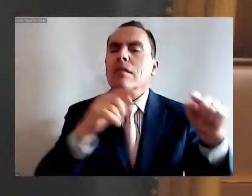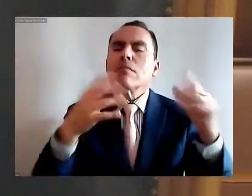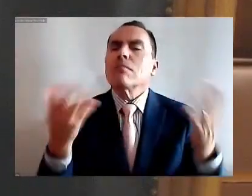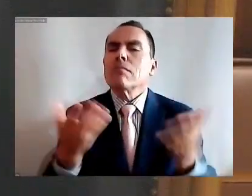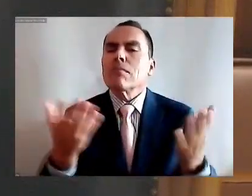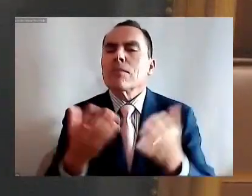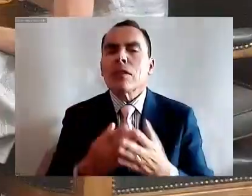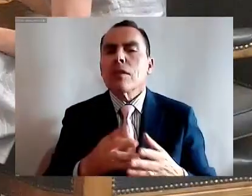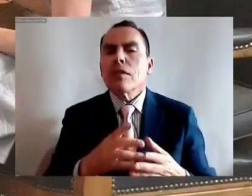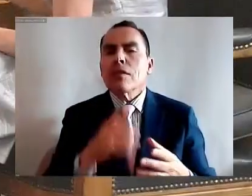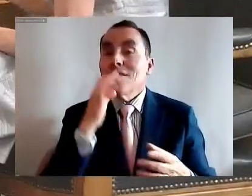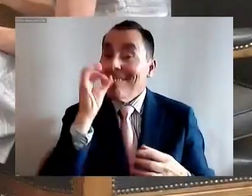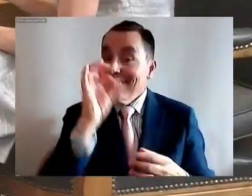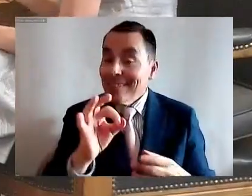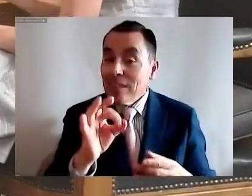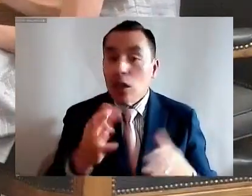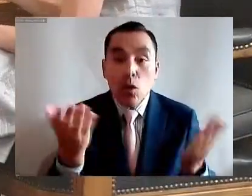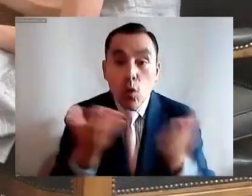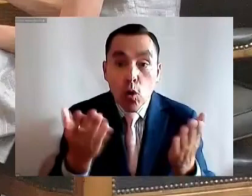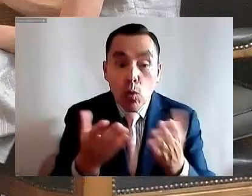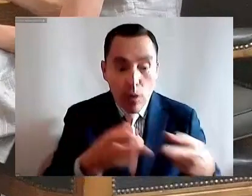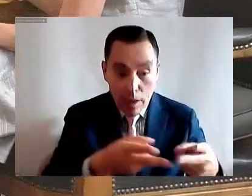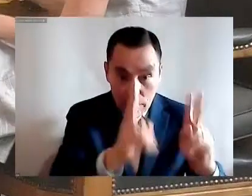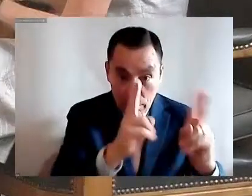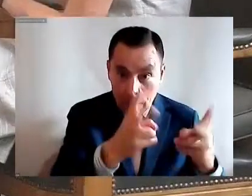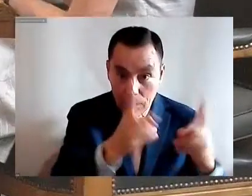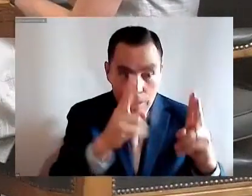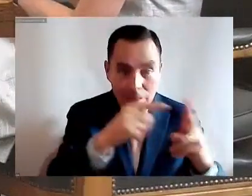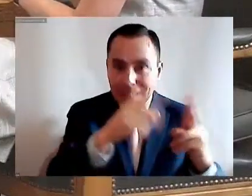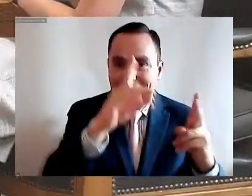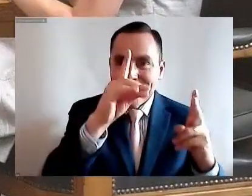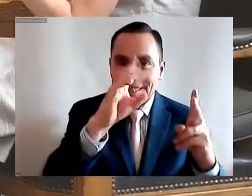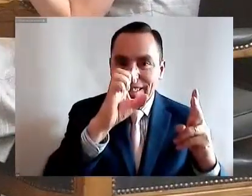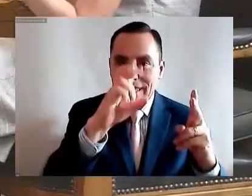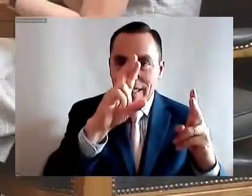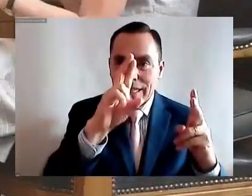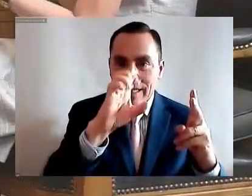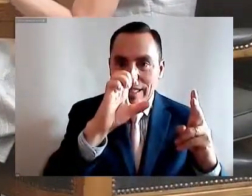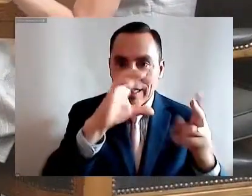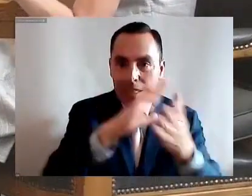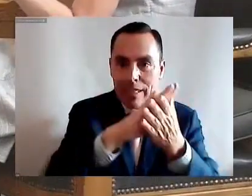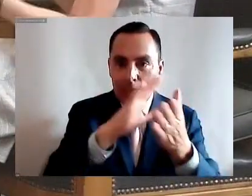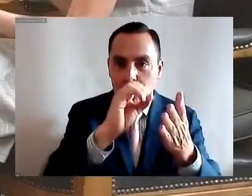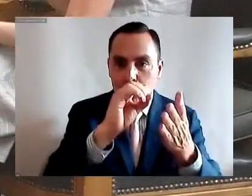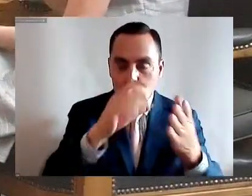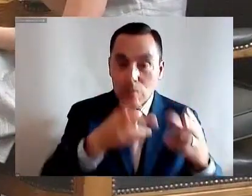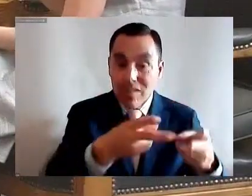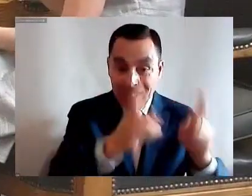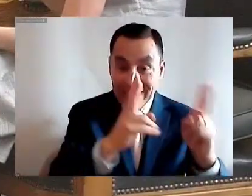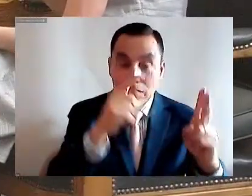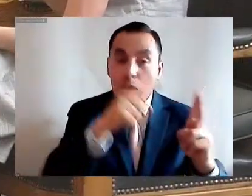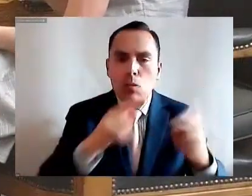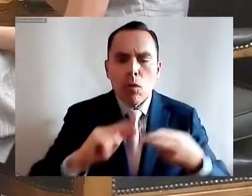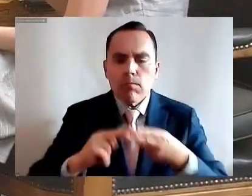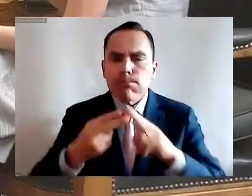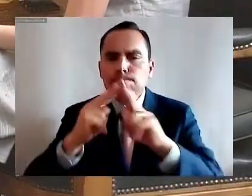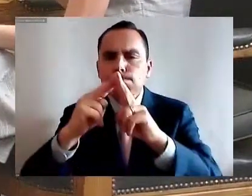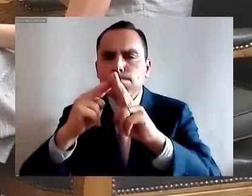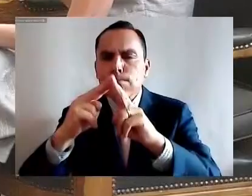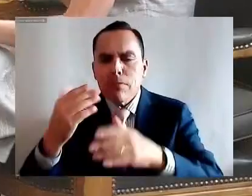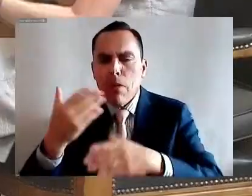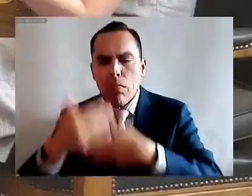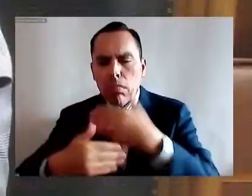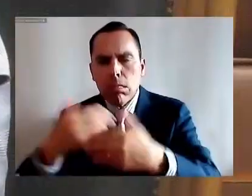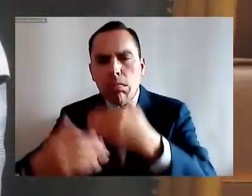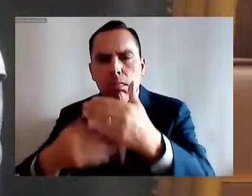con cómo el derecho, y en particular el derecho civil, se ha construido y es o debe ser comprendido. O